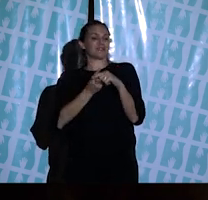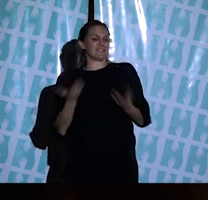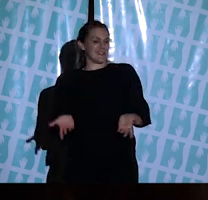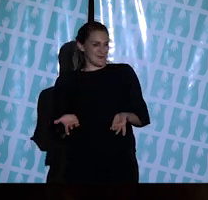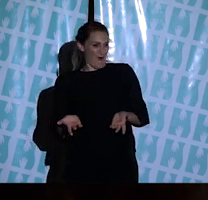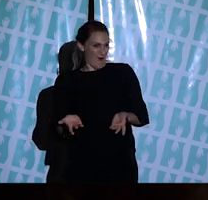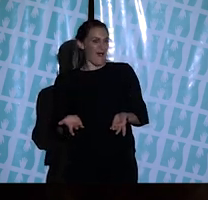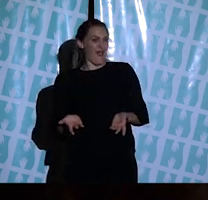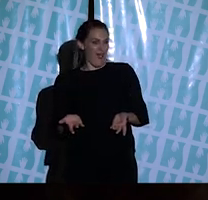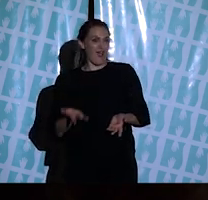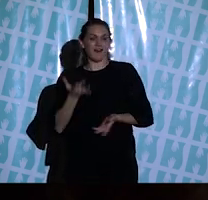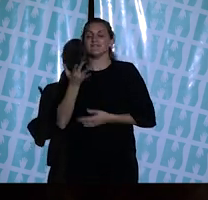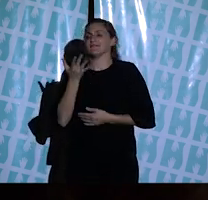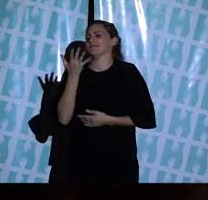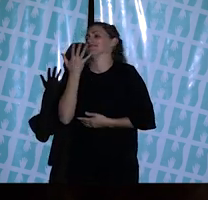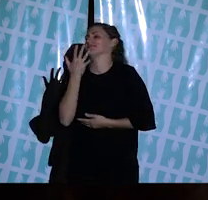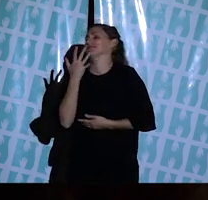un deseo intenso,